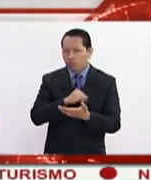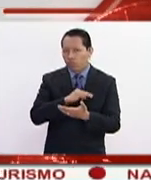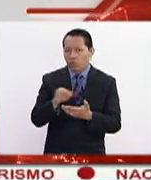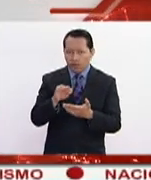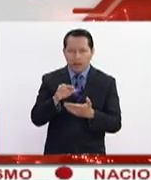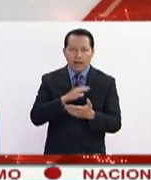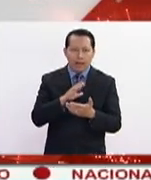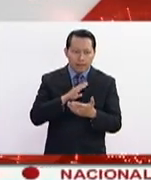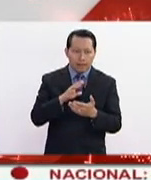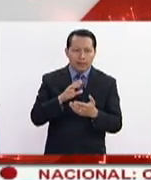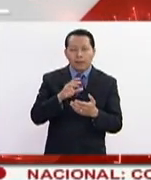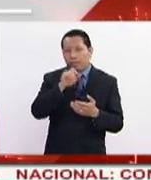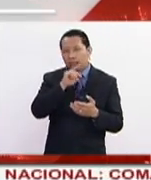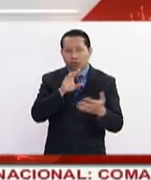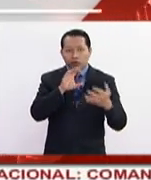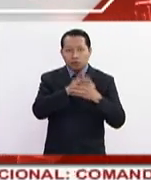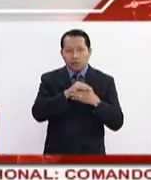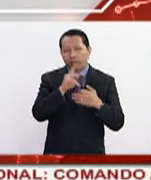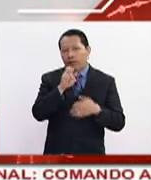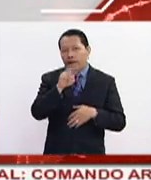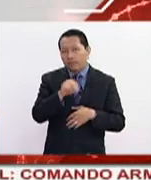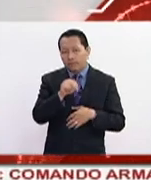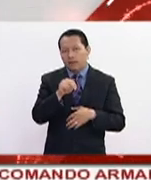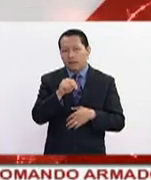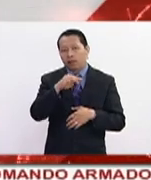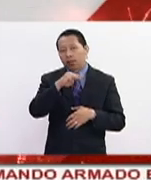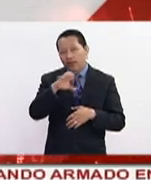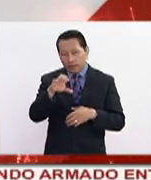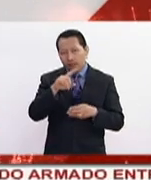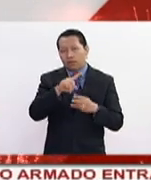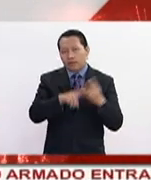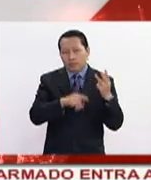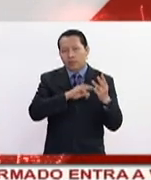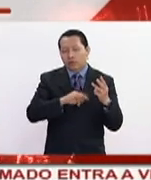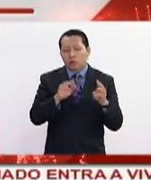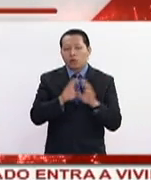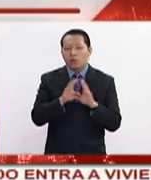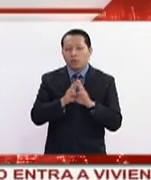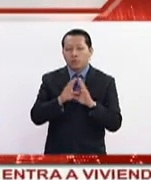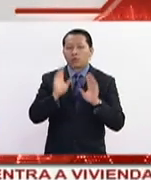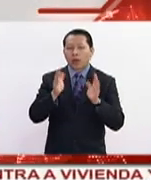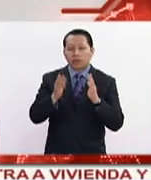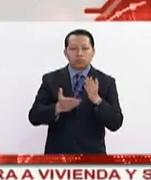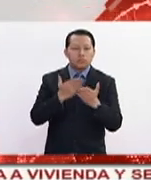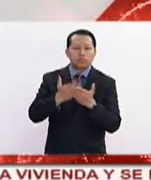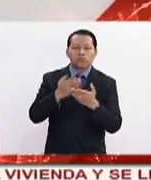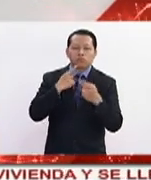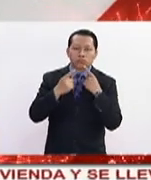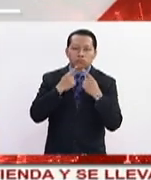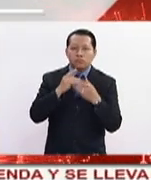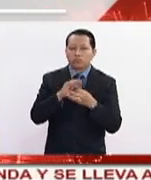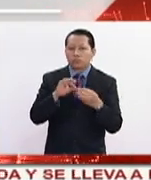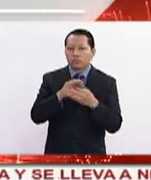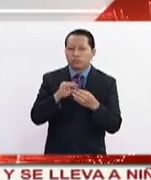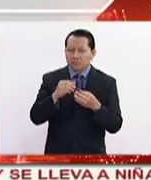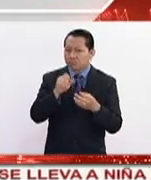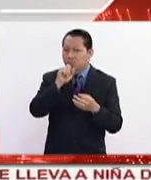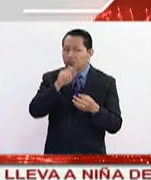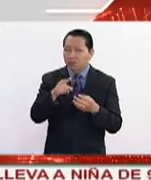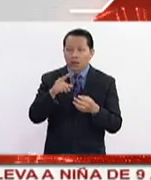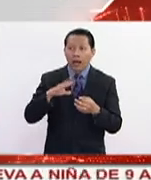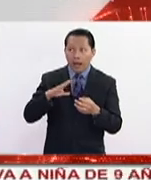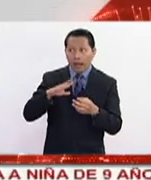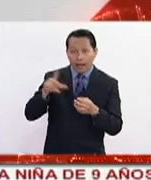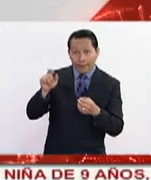coalición con el PAN, con MC. Aprovechamos para plantear esta ruta y efectivamente coincide con lo que está